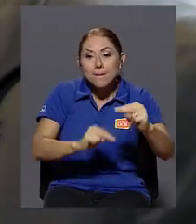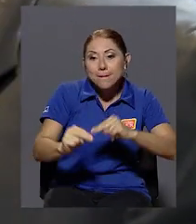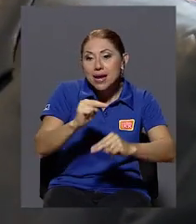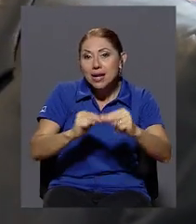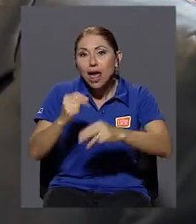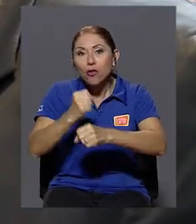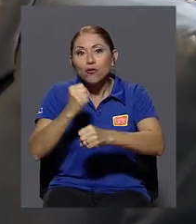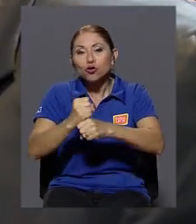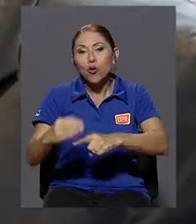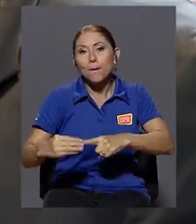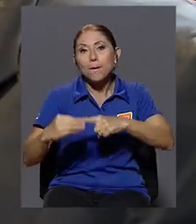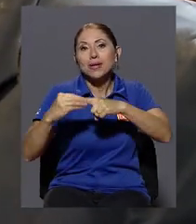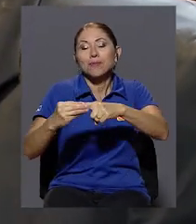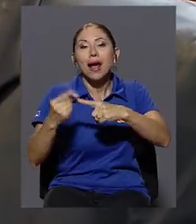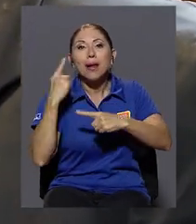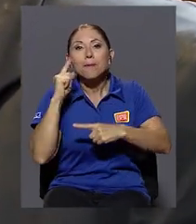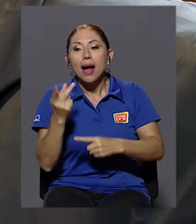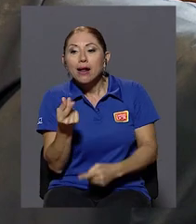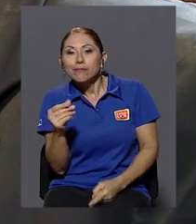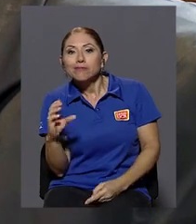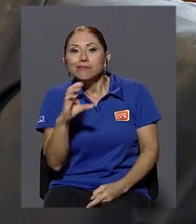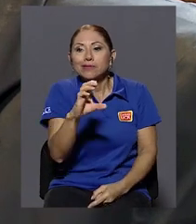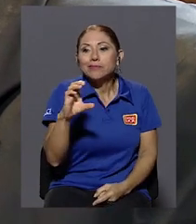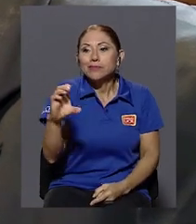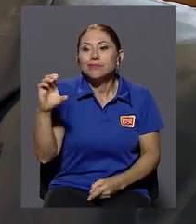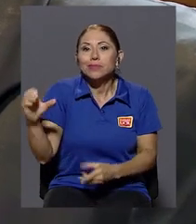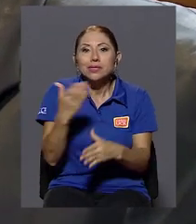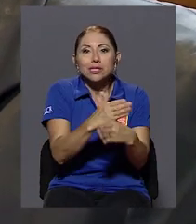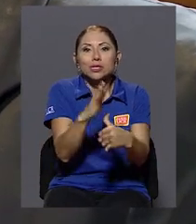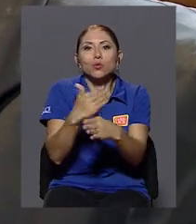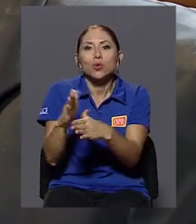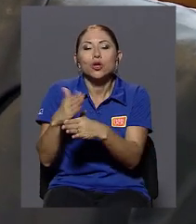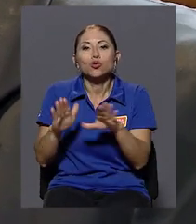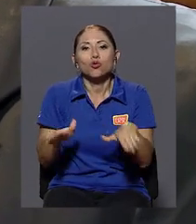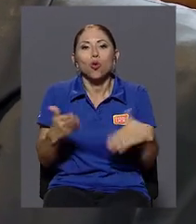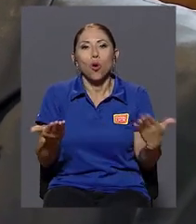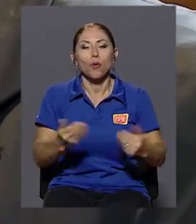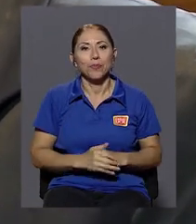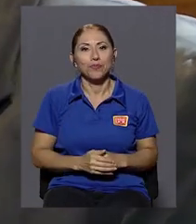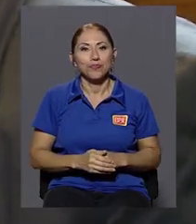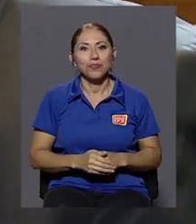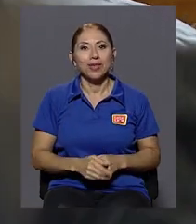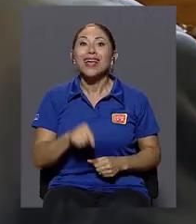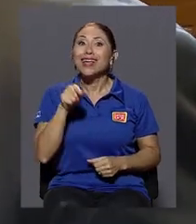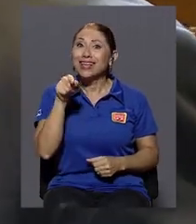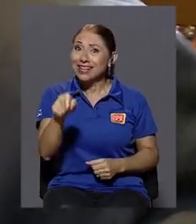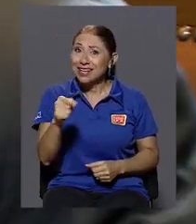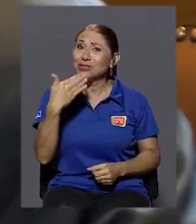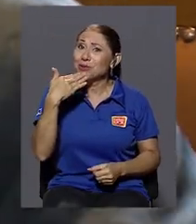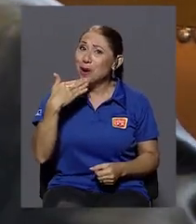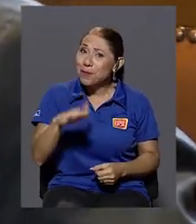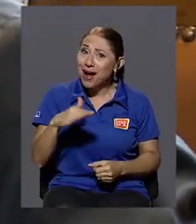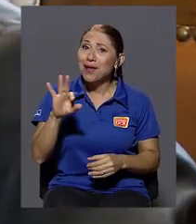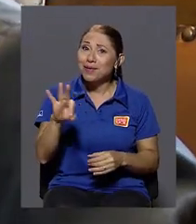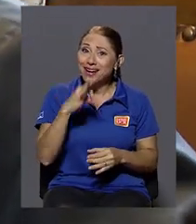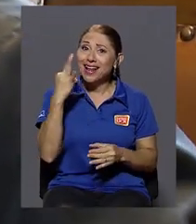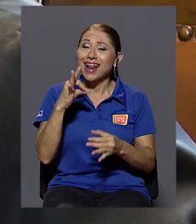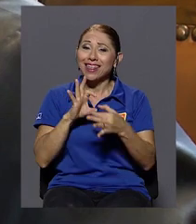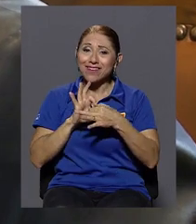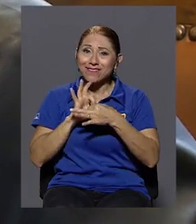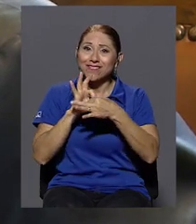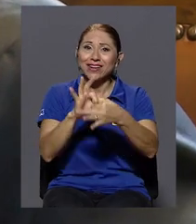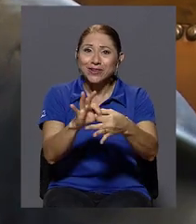donde el mercado tenga la función principal de asignar los recursos y cómo distribuirlos. Y ha sido una mala manera